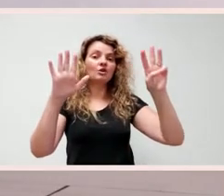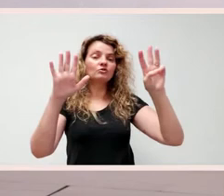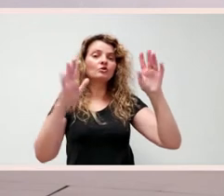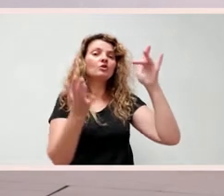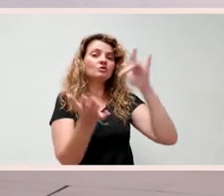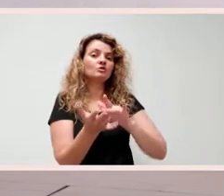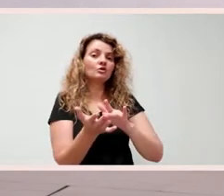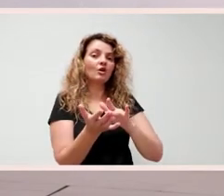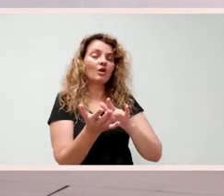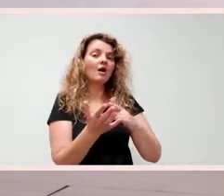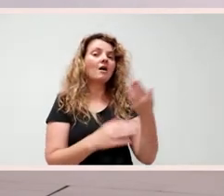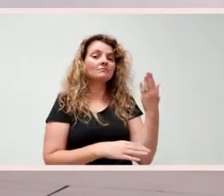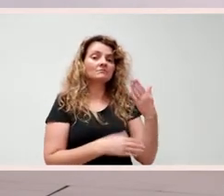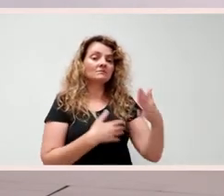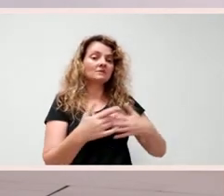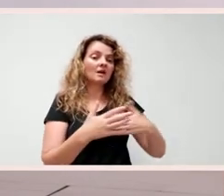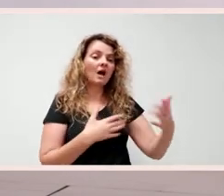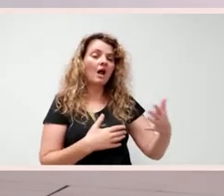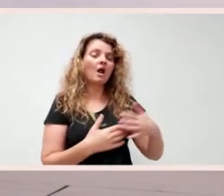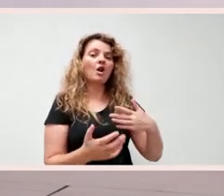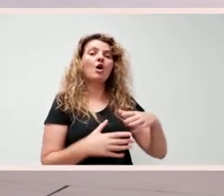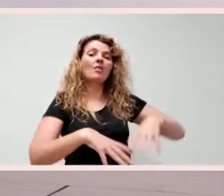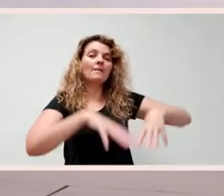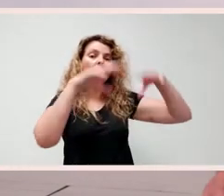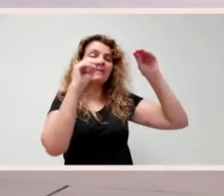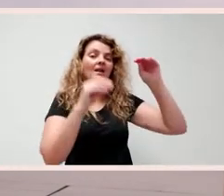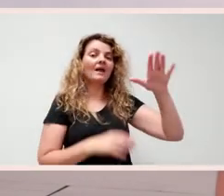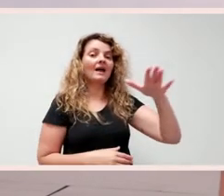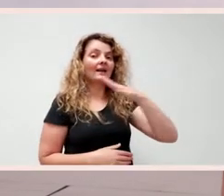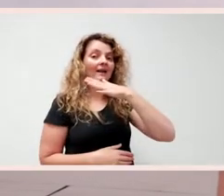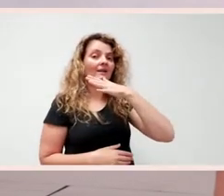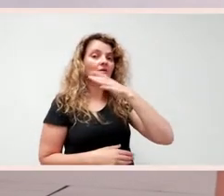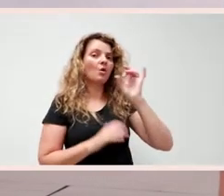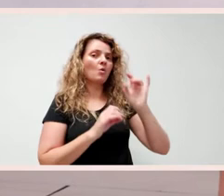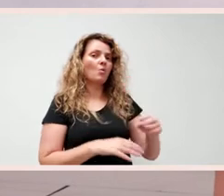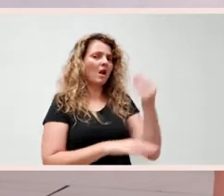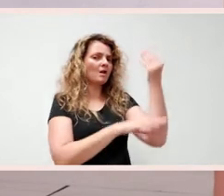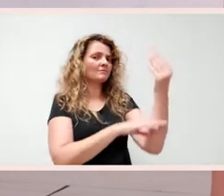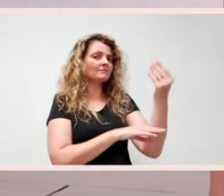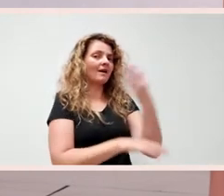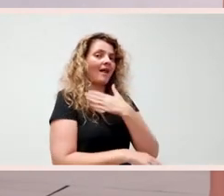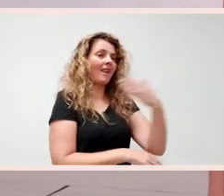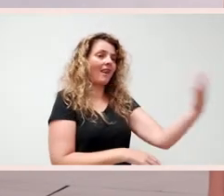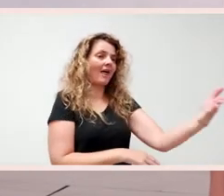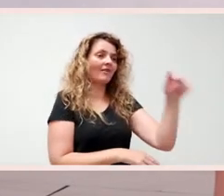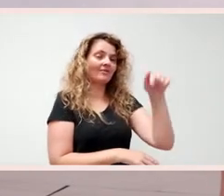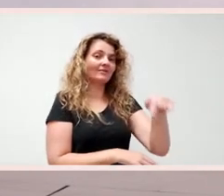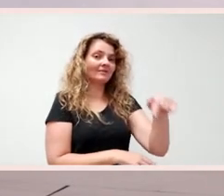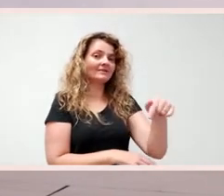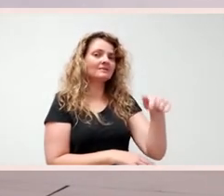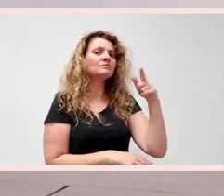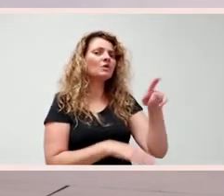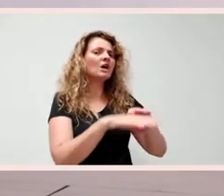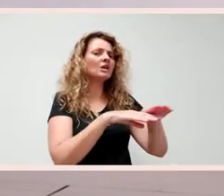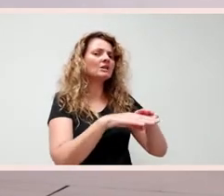e Barcelona. Por sorte, no ano 39, puido sair polos Pirineos e sabemos que estuvo vivendo durante un tempo